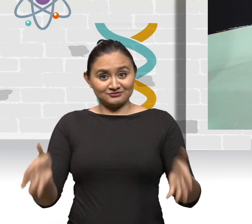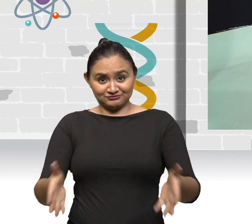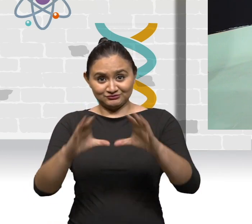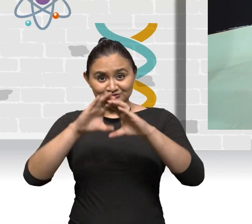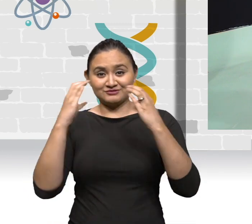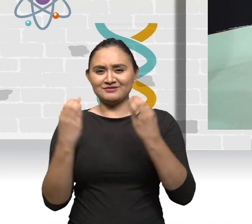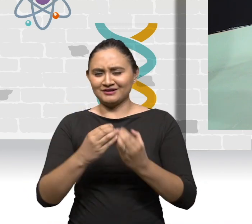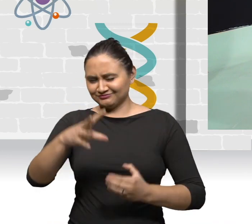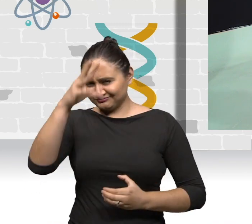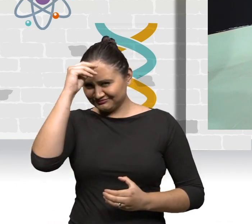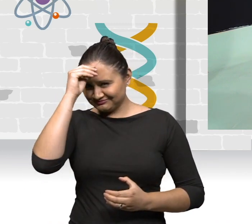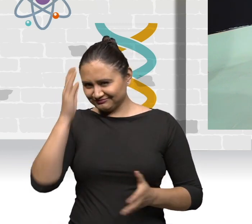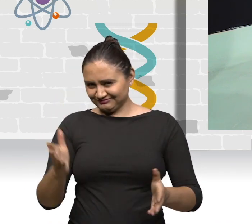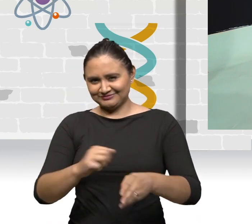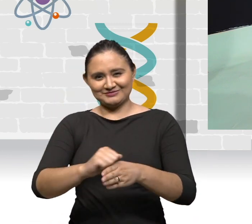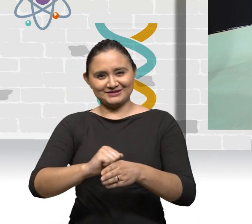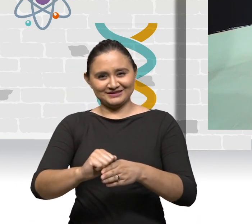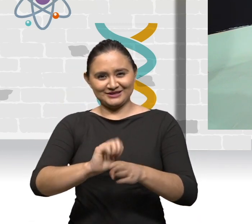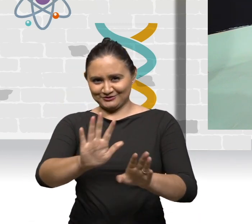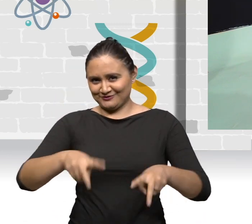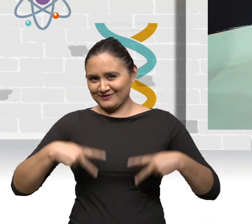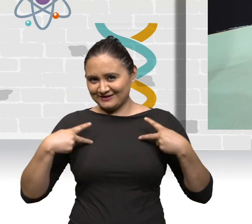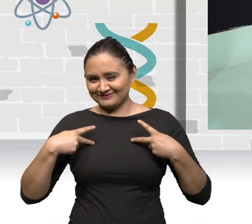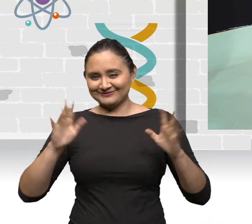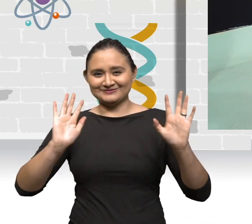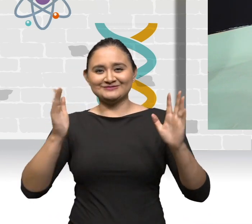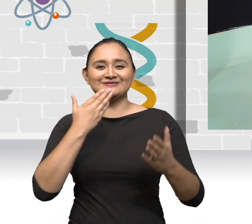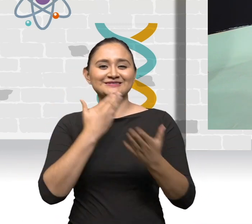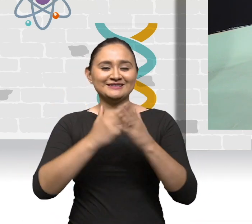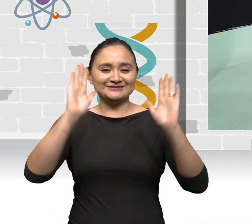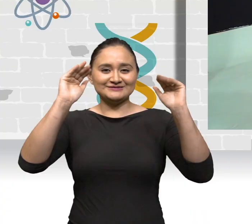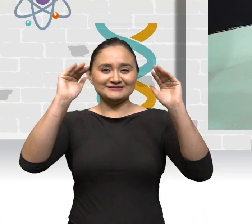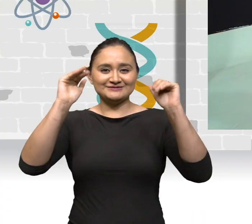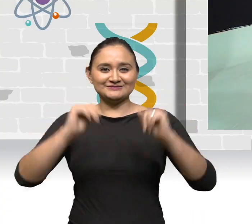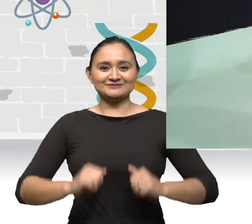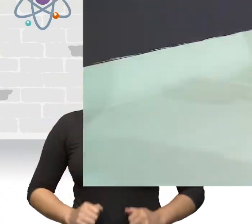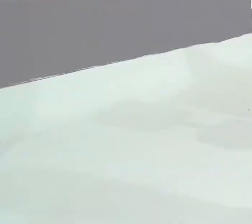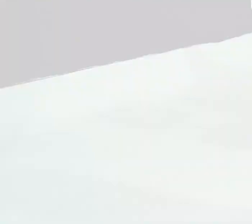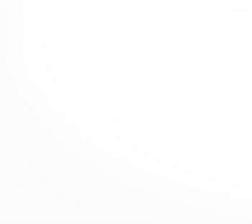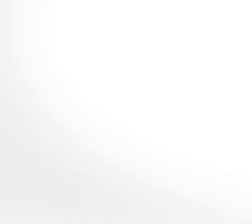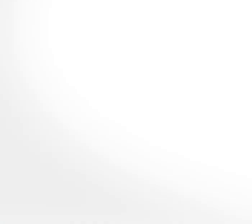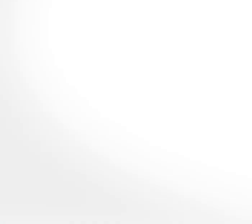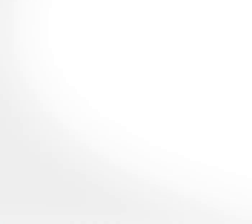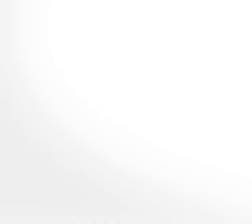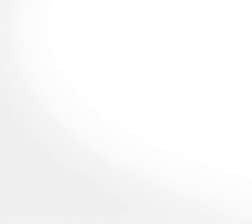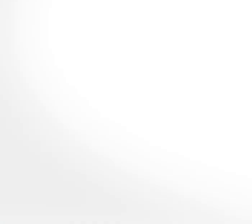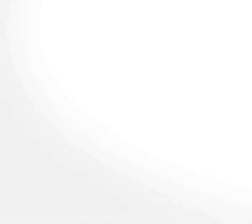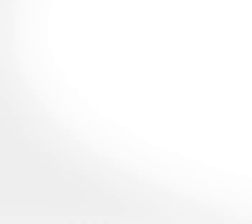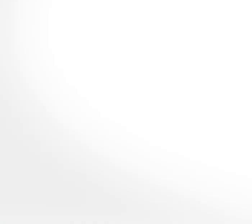conocimientos compartidos te serán de gran utilidad y que los podrás aplicar en tu vida diaria. Hasta la próxima.